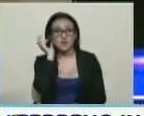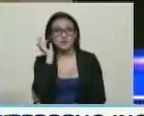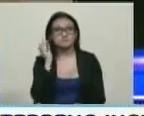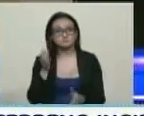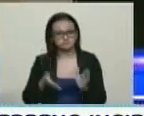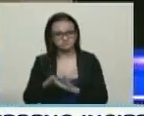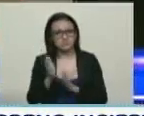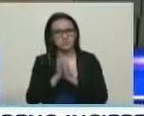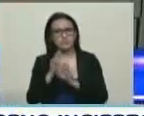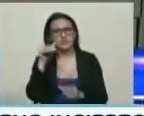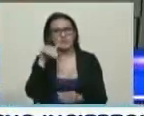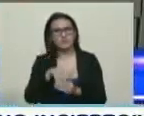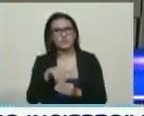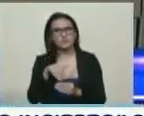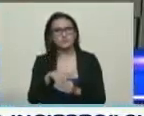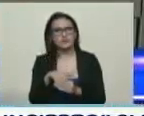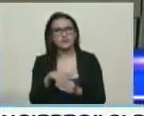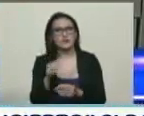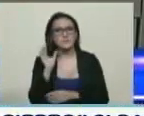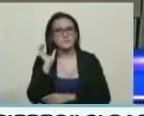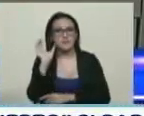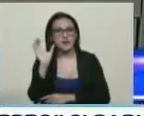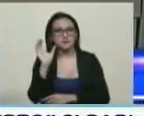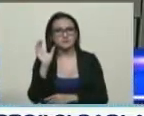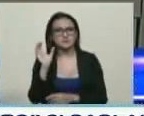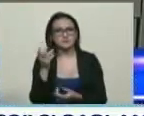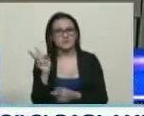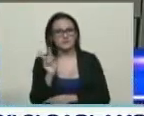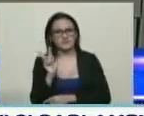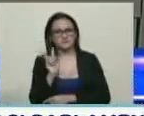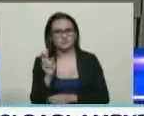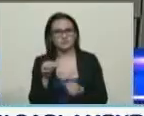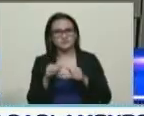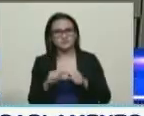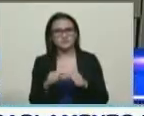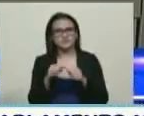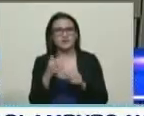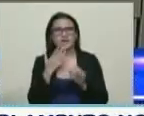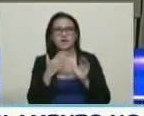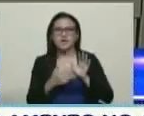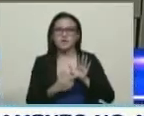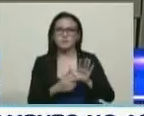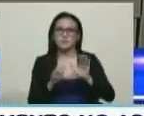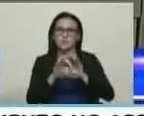salir a votar por la patria, por Venezuela. Seguimos siendo ejemplo para el mundo entero.